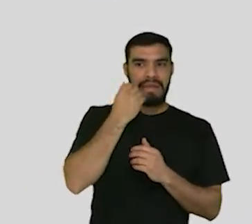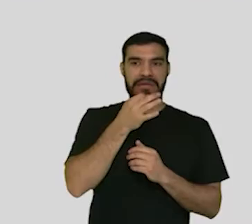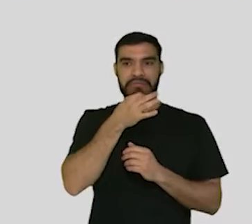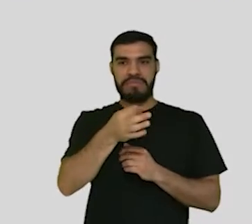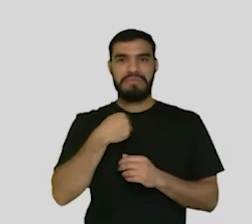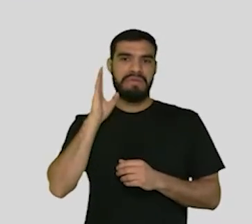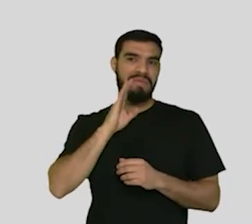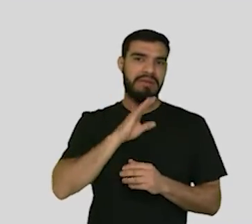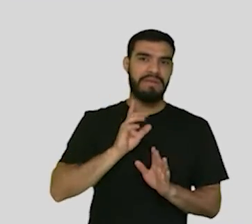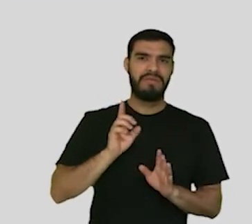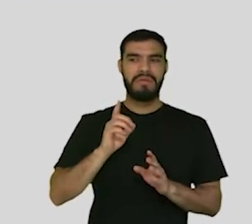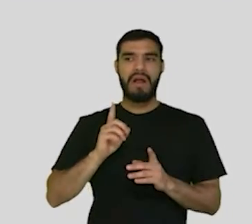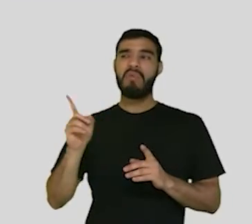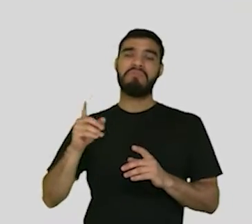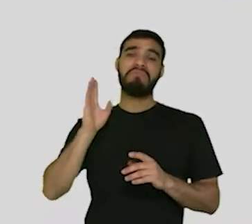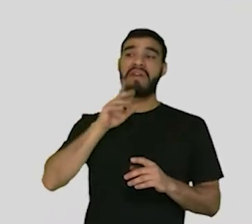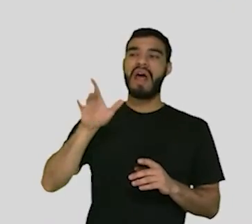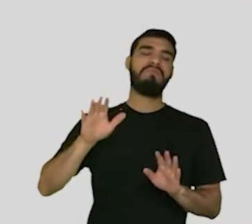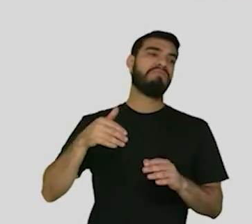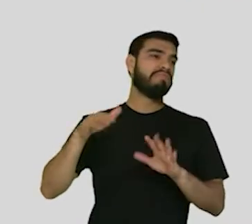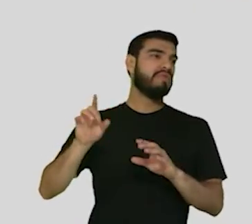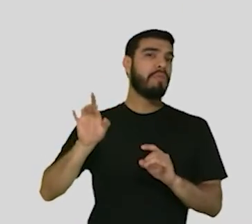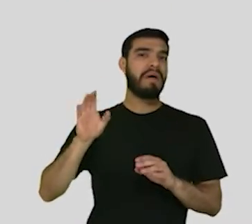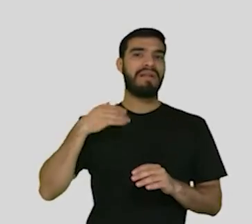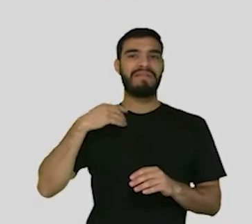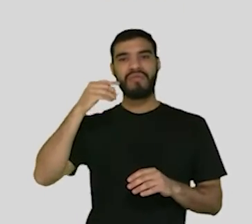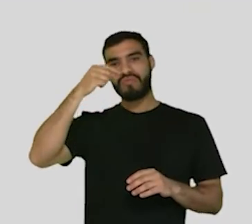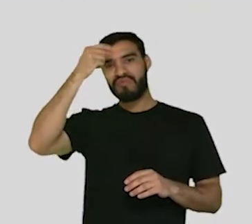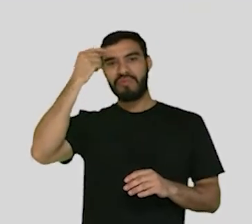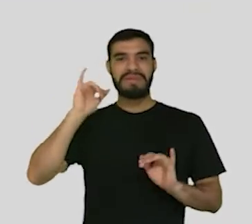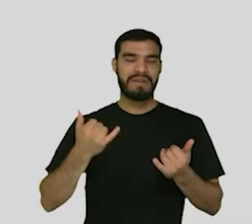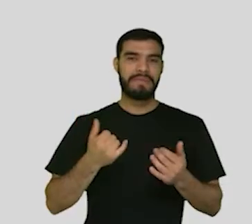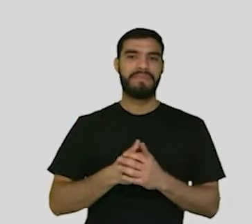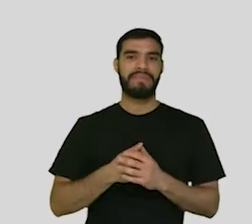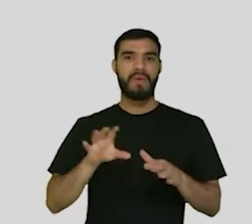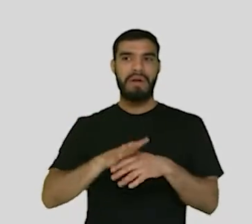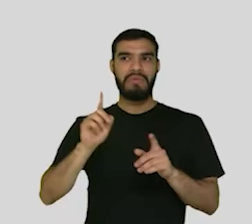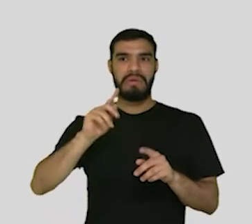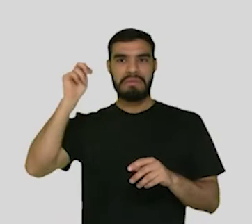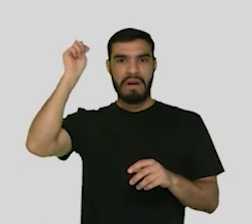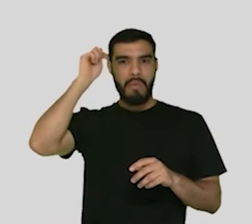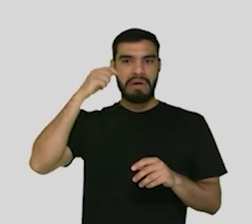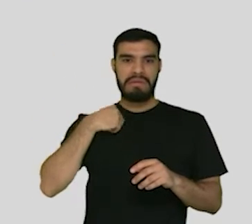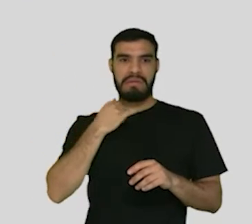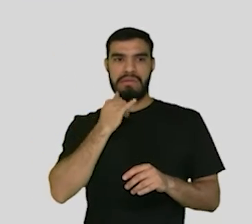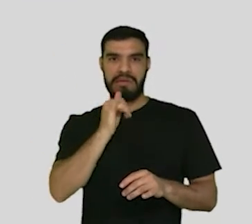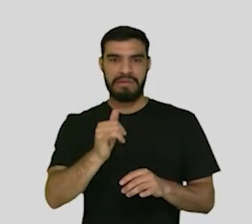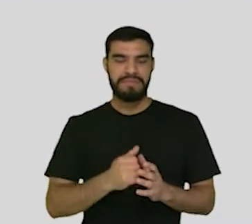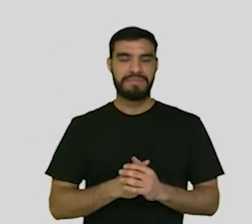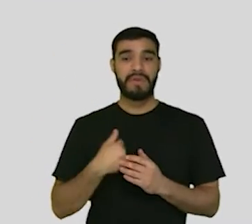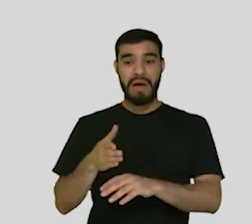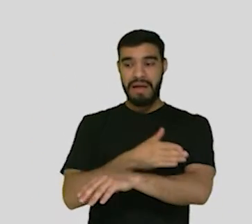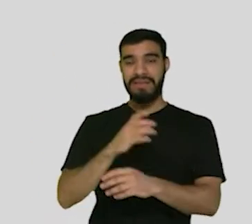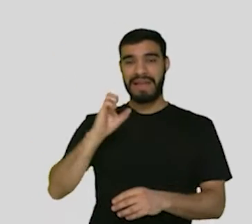No sabe mamba petimba, ne trauma varjegua. El Erwin de Veroño Monetán este OP Varje. Va para lo